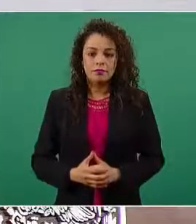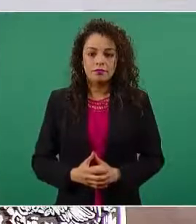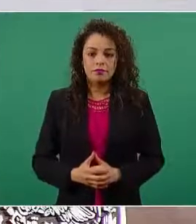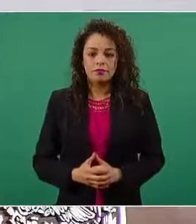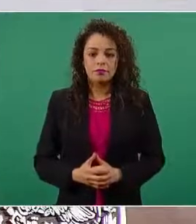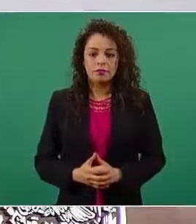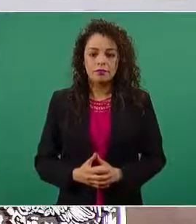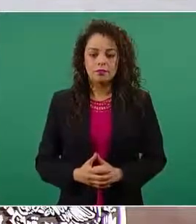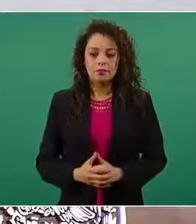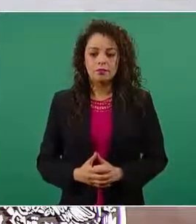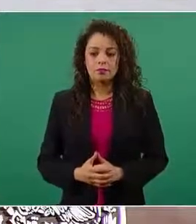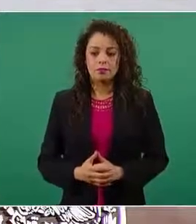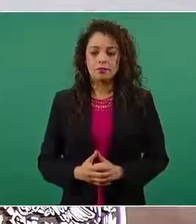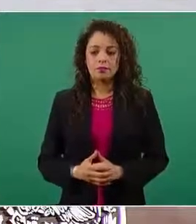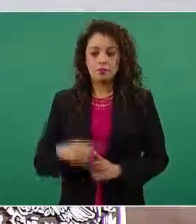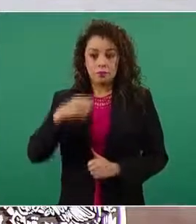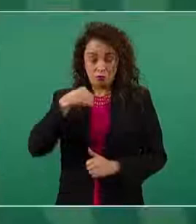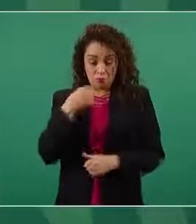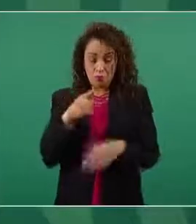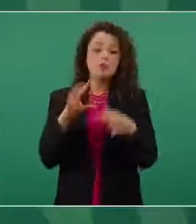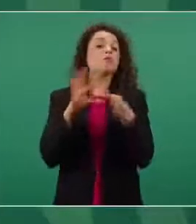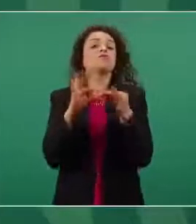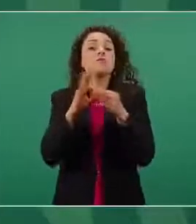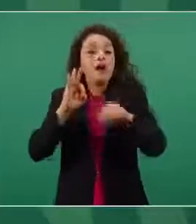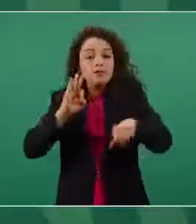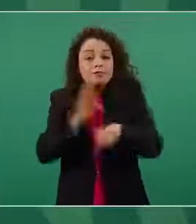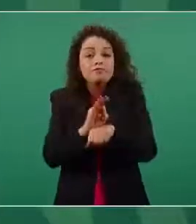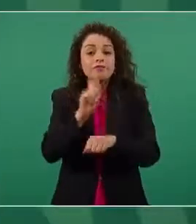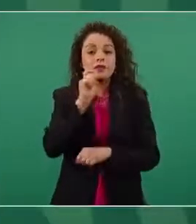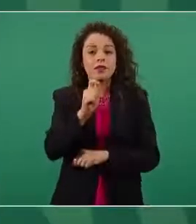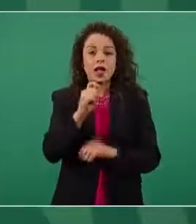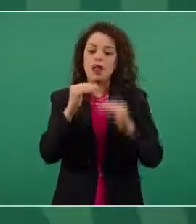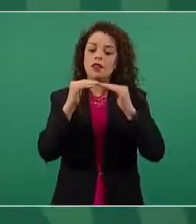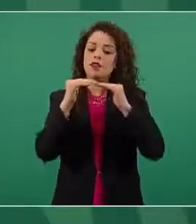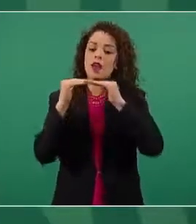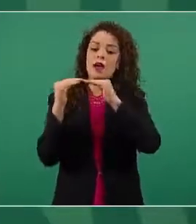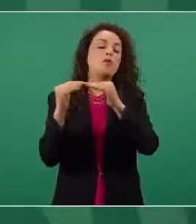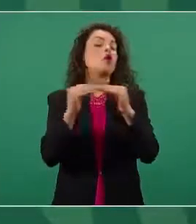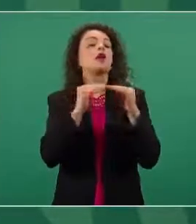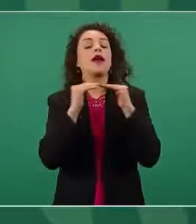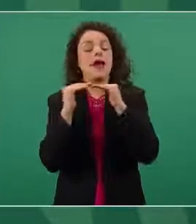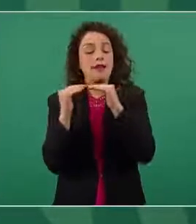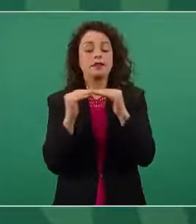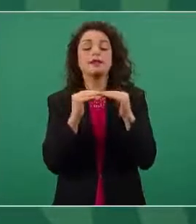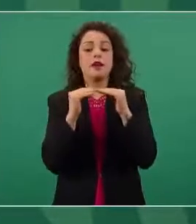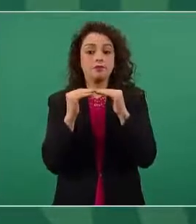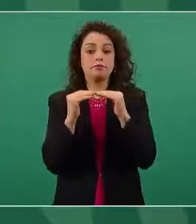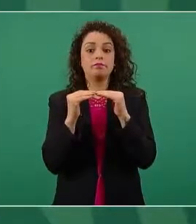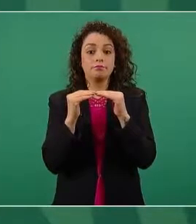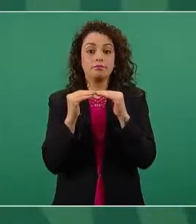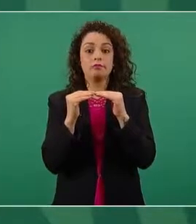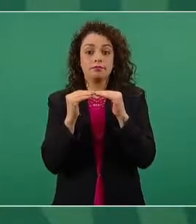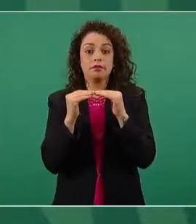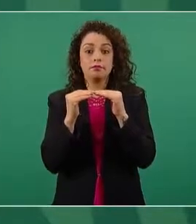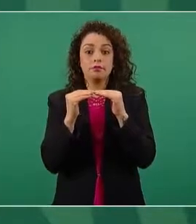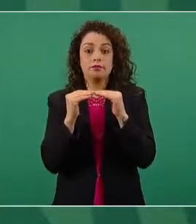Yo lo que defiendo es la democracia. Eso es lo que defiendo.